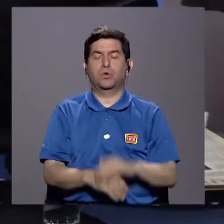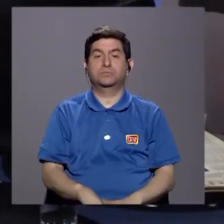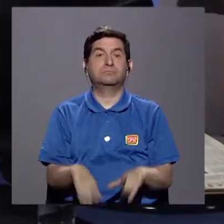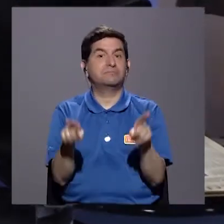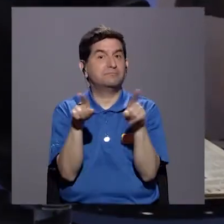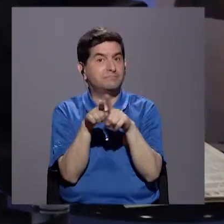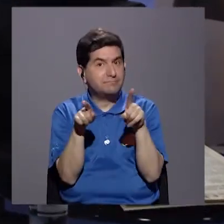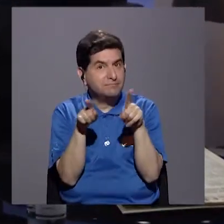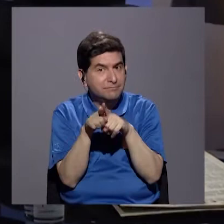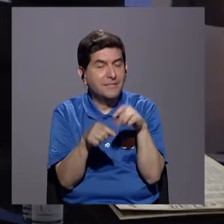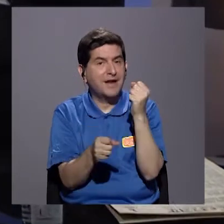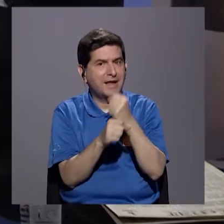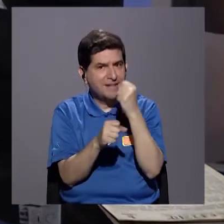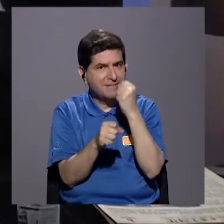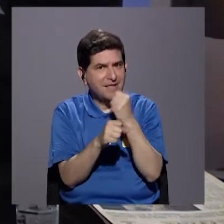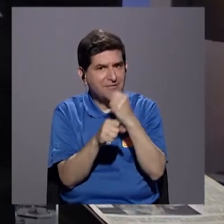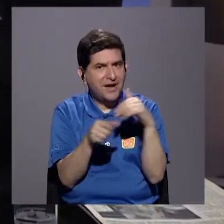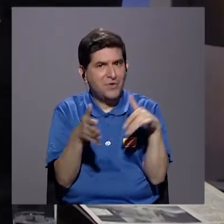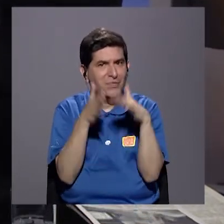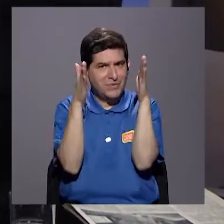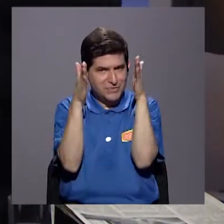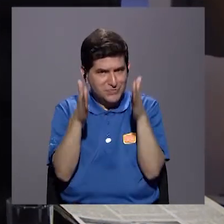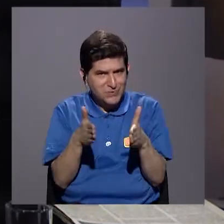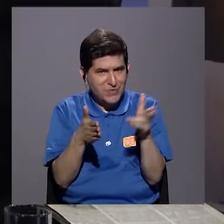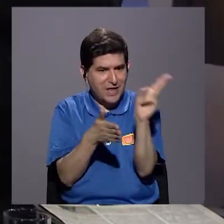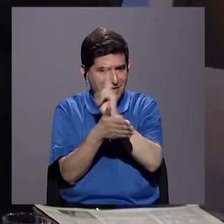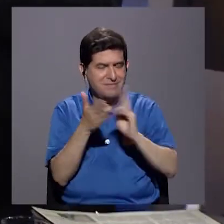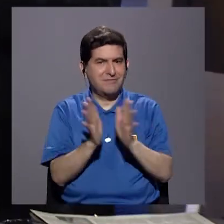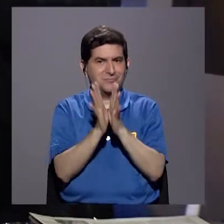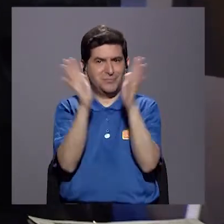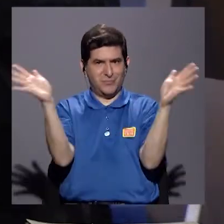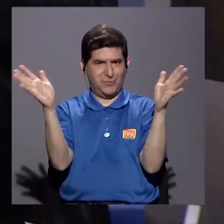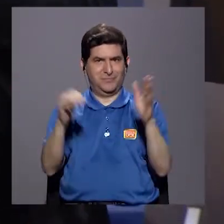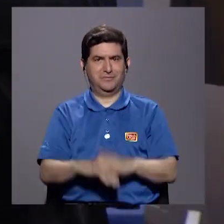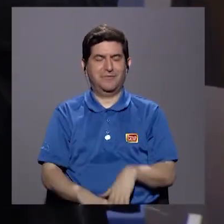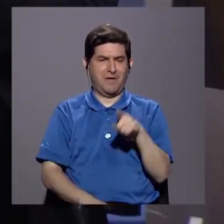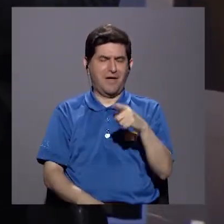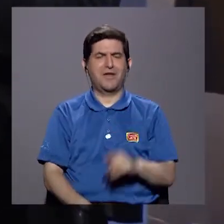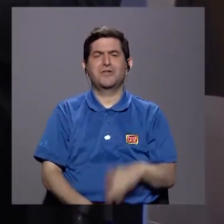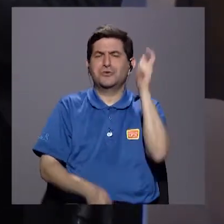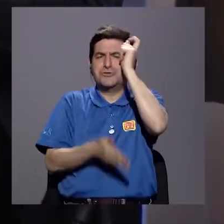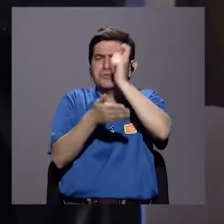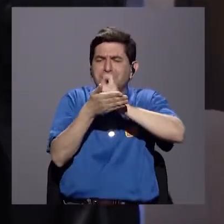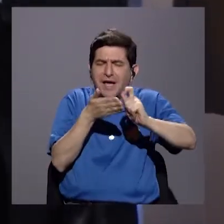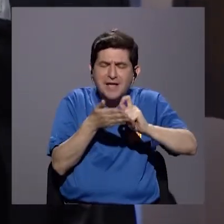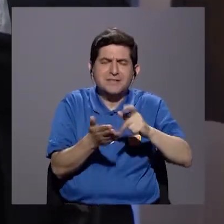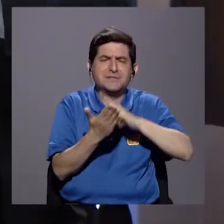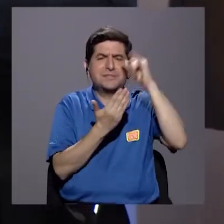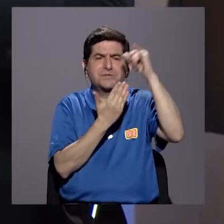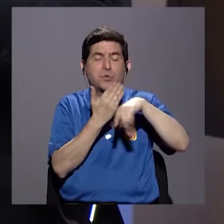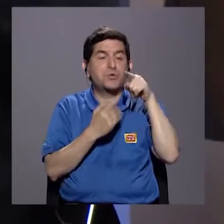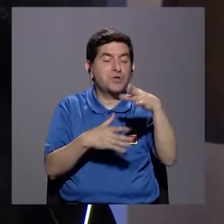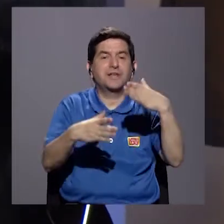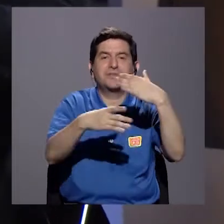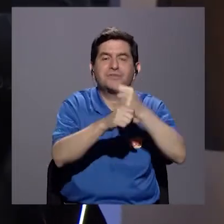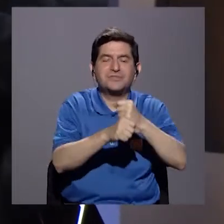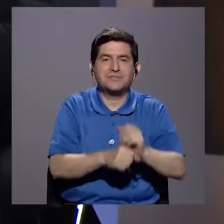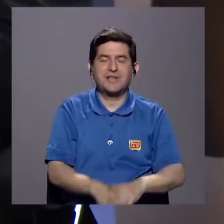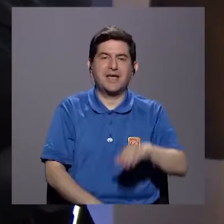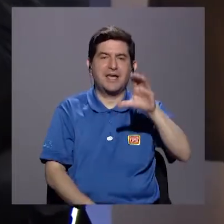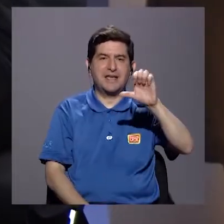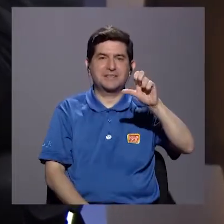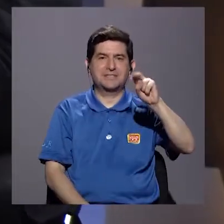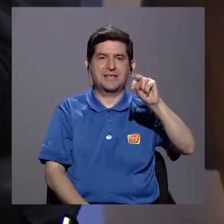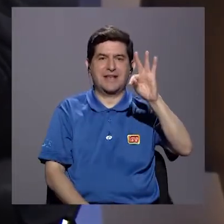grupos universitarios y además el trabajo de los estudiantes de las universidades públicas que hacen sus tesis, sus proyectos ahí